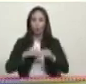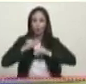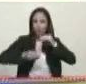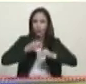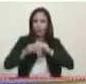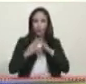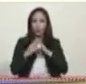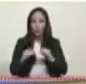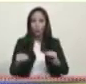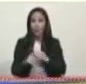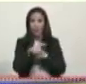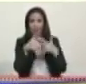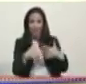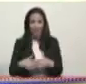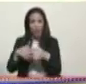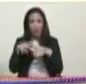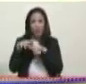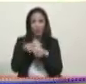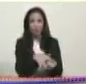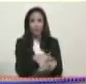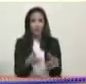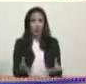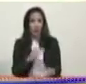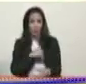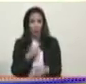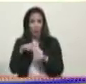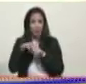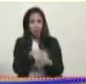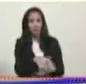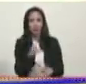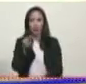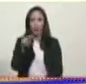no va a haber imperio en el mundo que nos pueda